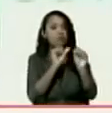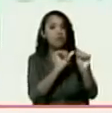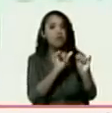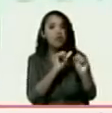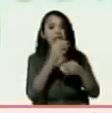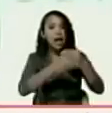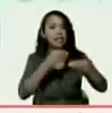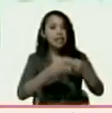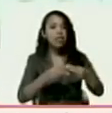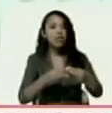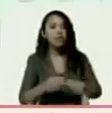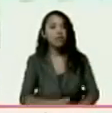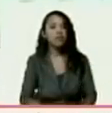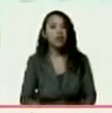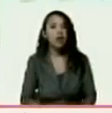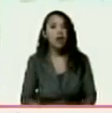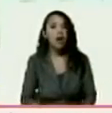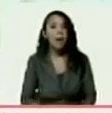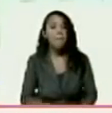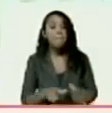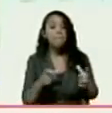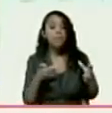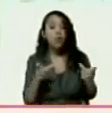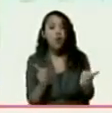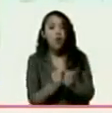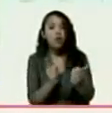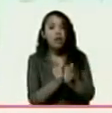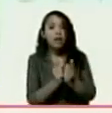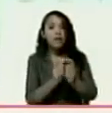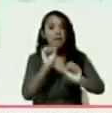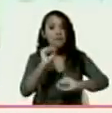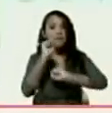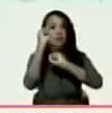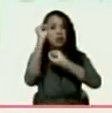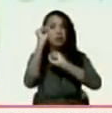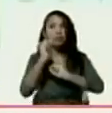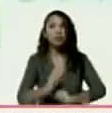con pequeñas victorias.